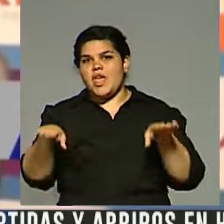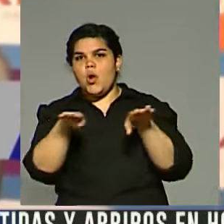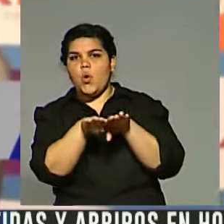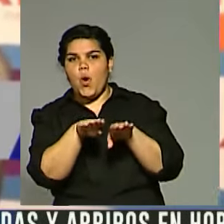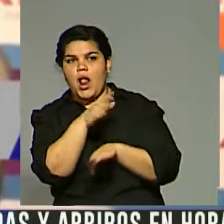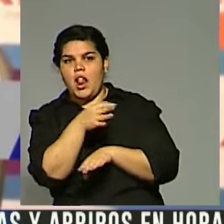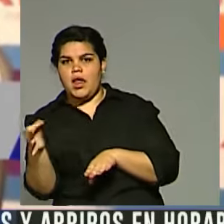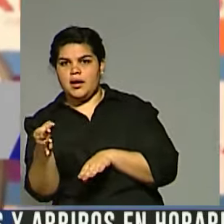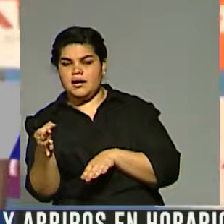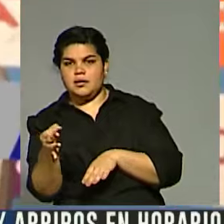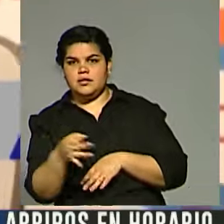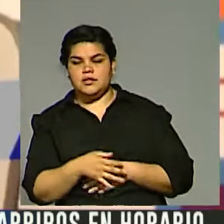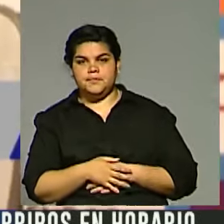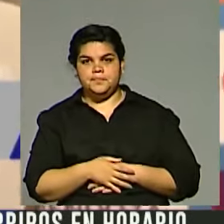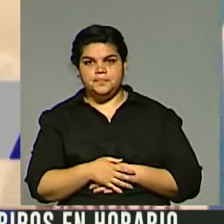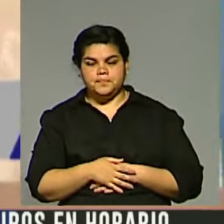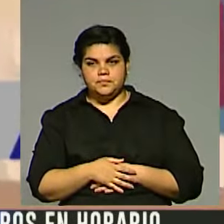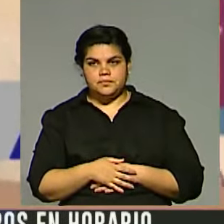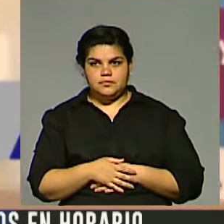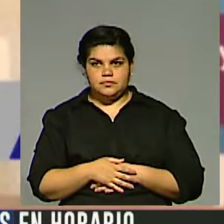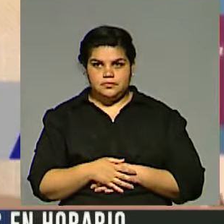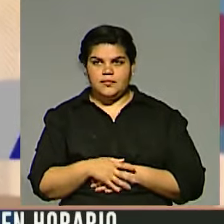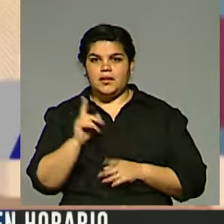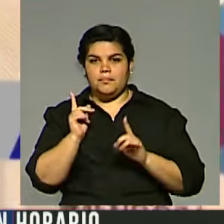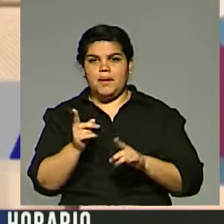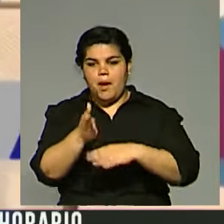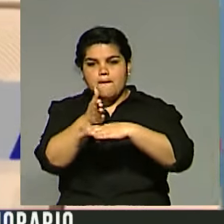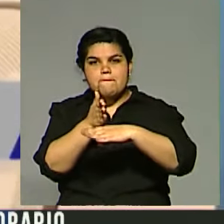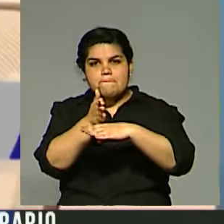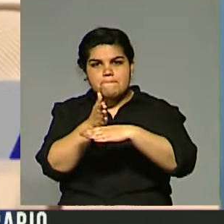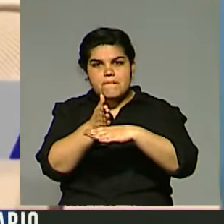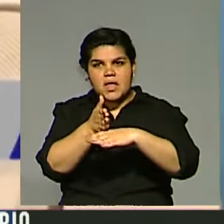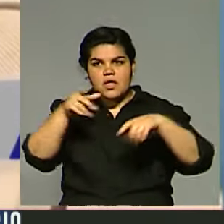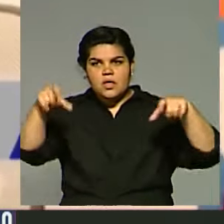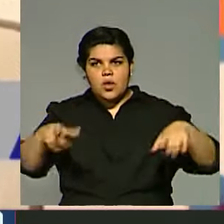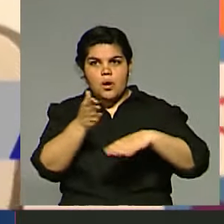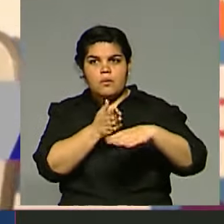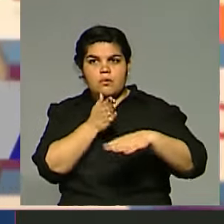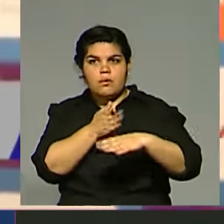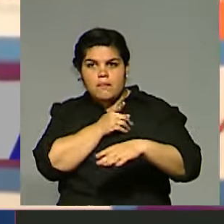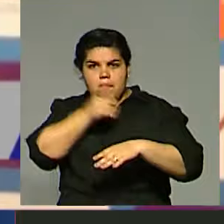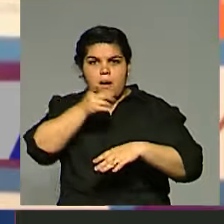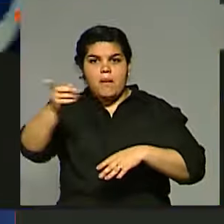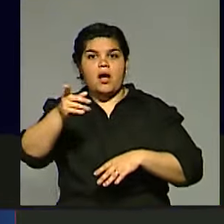un partido intenso con poco medio campo y bueno, de palo y palo, y el que estemos fino se lo va a